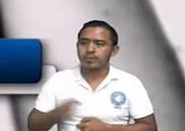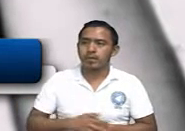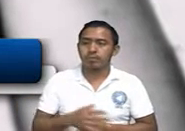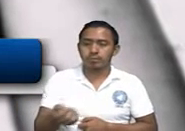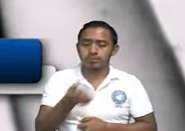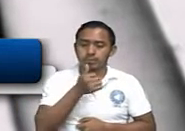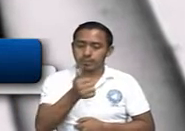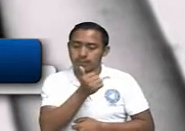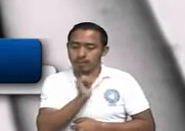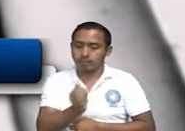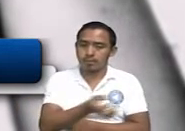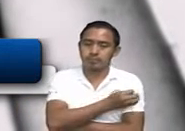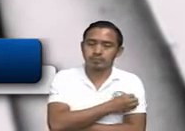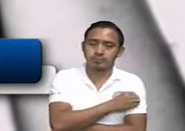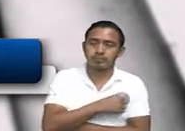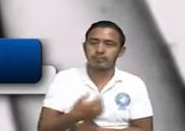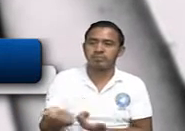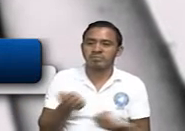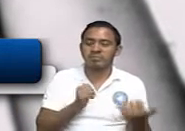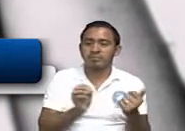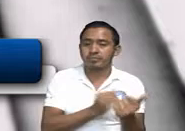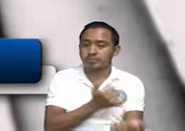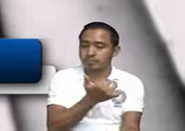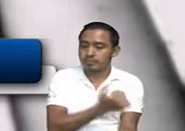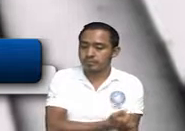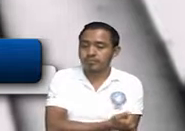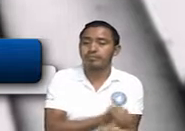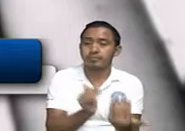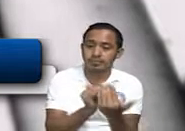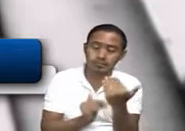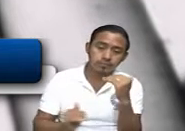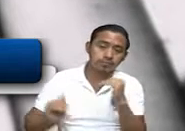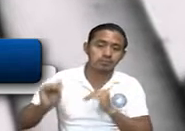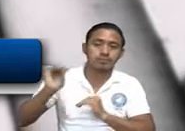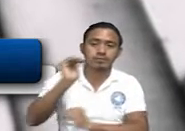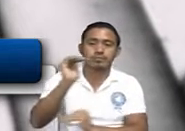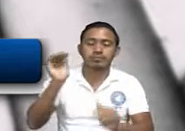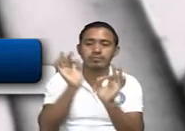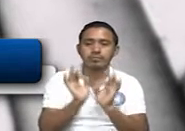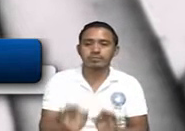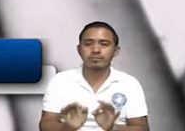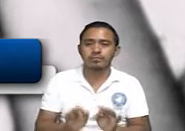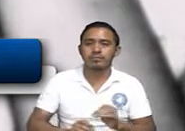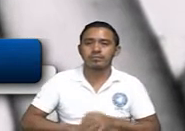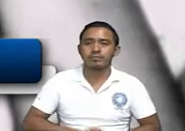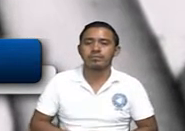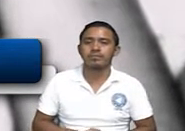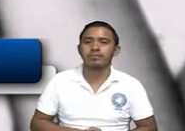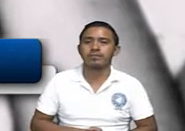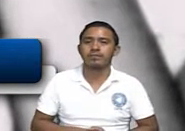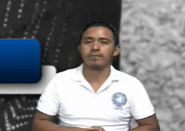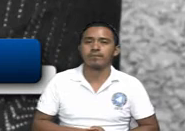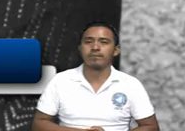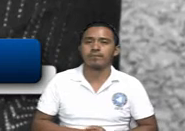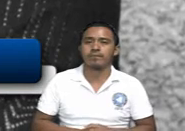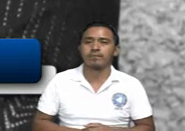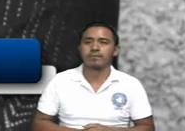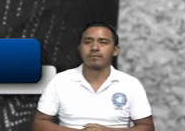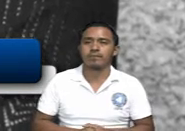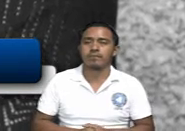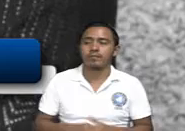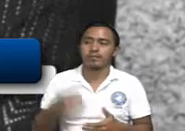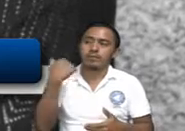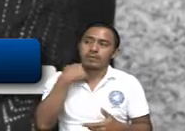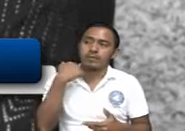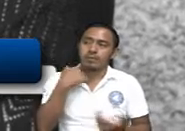alcohol y la droga son un factor de riesgo, ¿verdad? Y aumenta el nivel de agresividad e impulsividad. Por eso es que también siempre los hombres